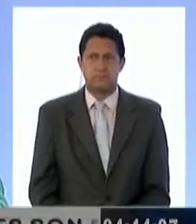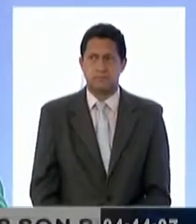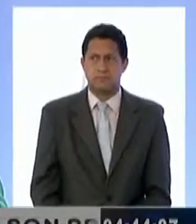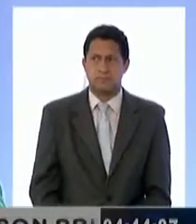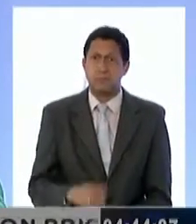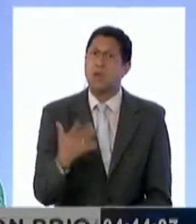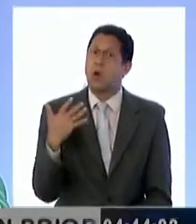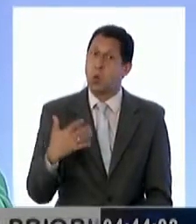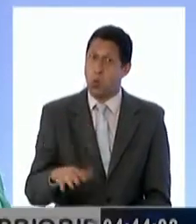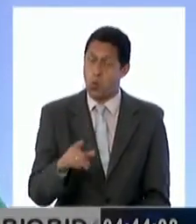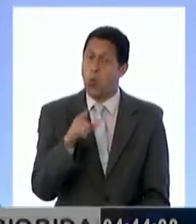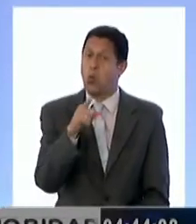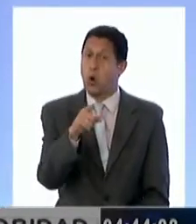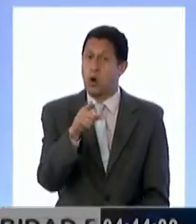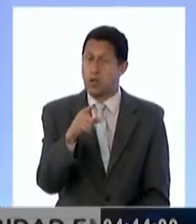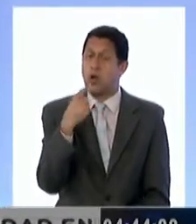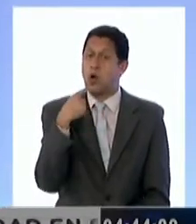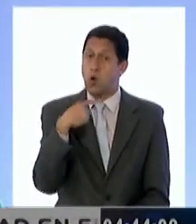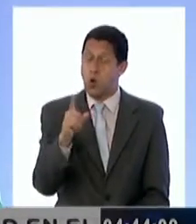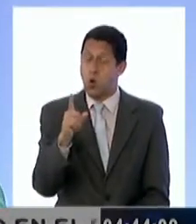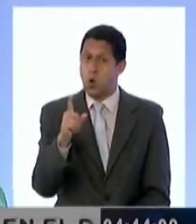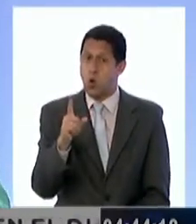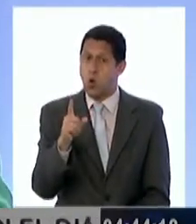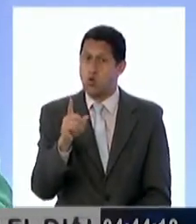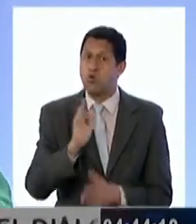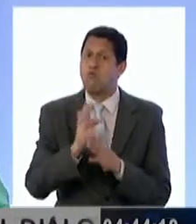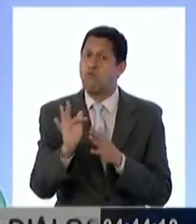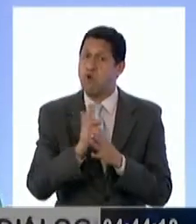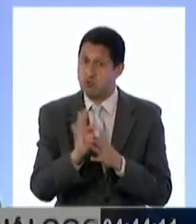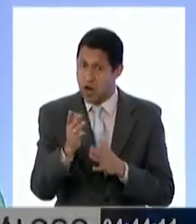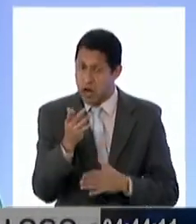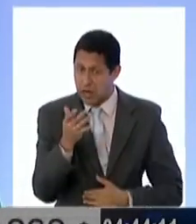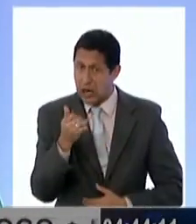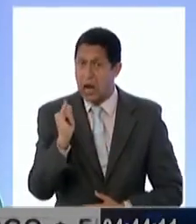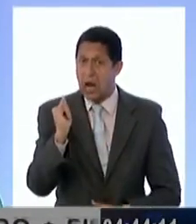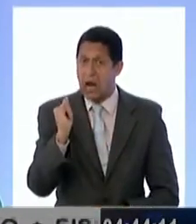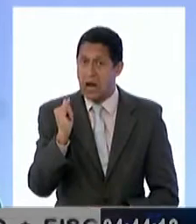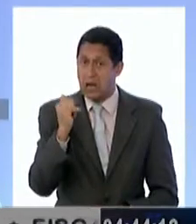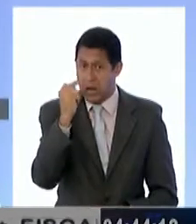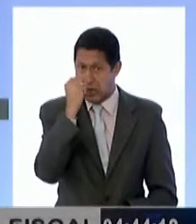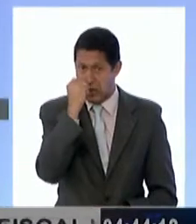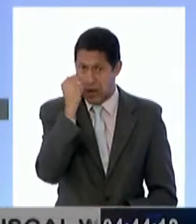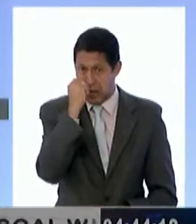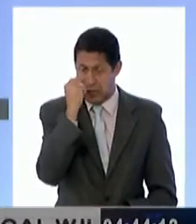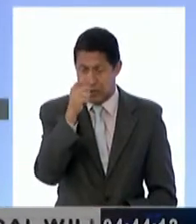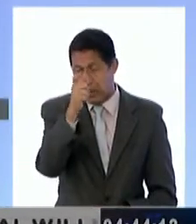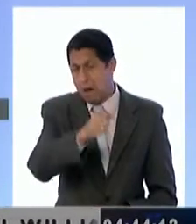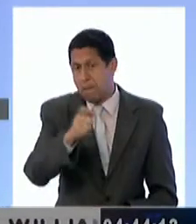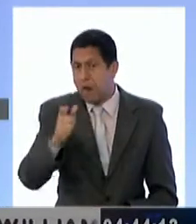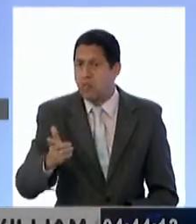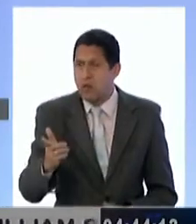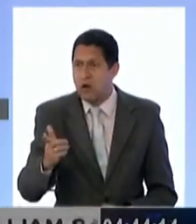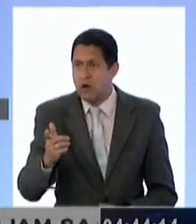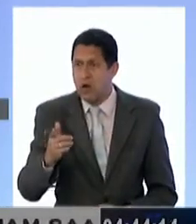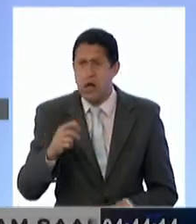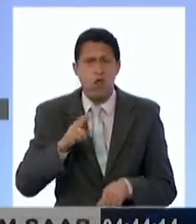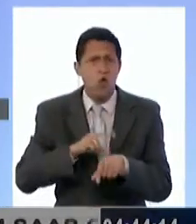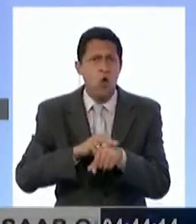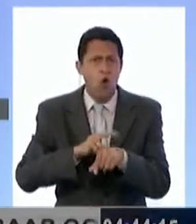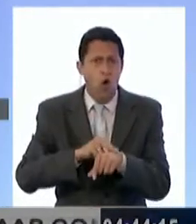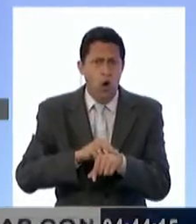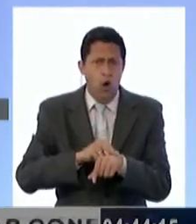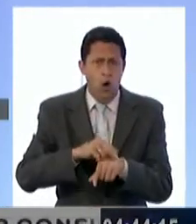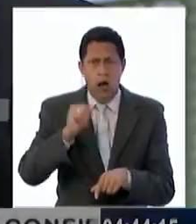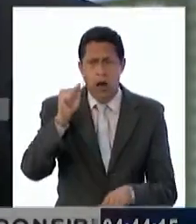de ahí entonces parte de esos casos funcionales que se presentan en los pacientes conversamos con el doctor